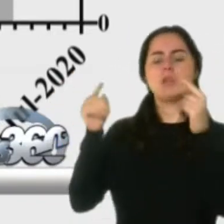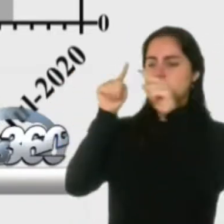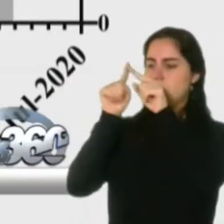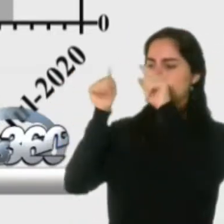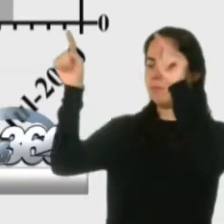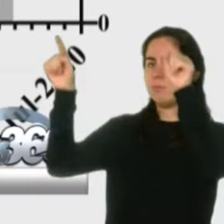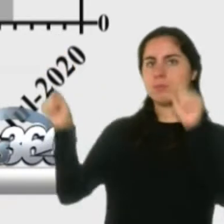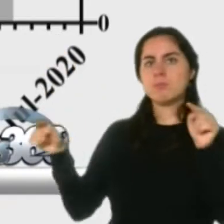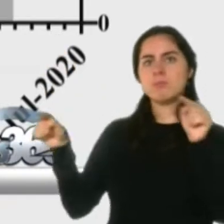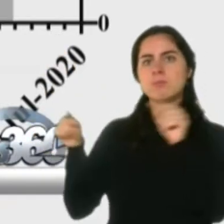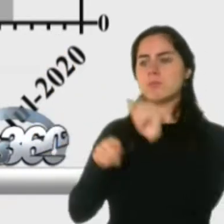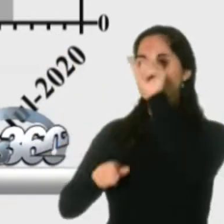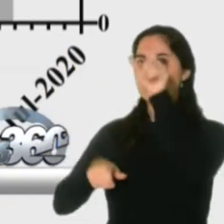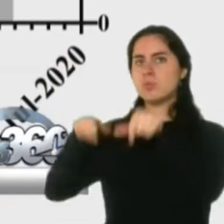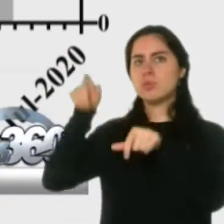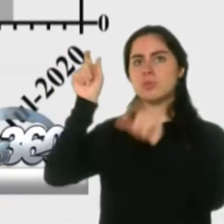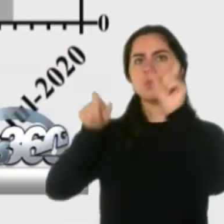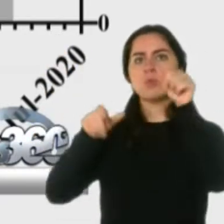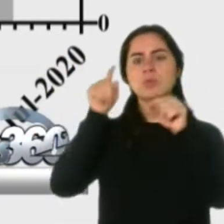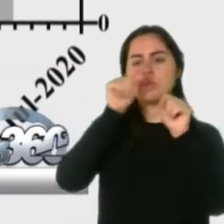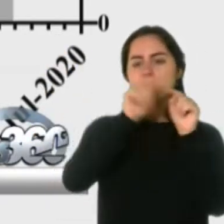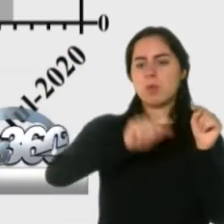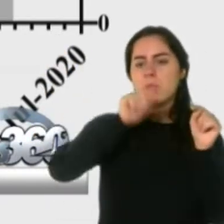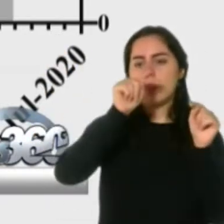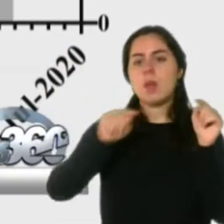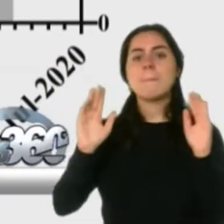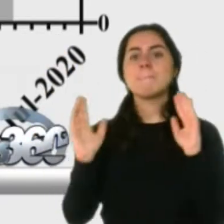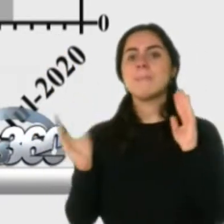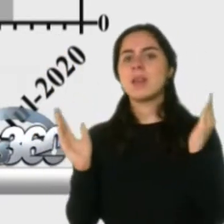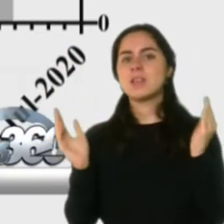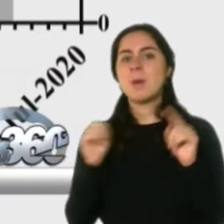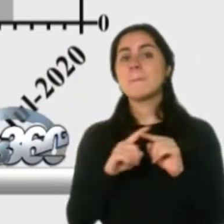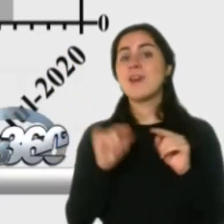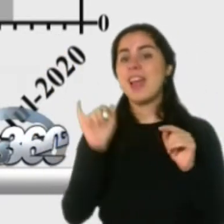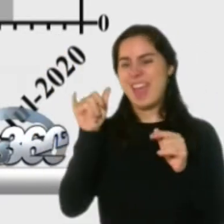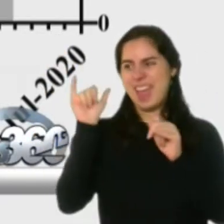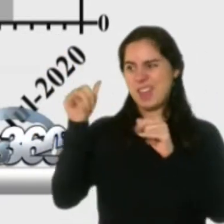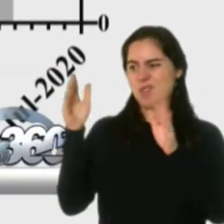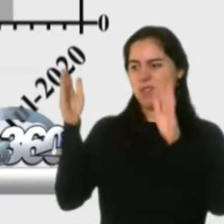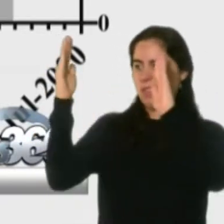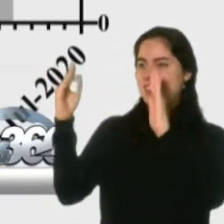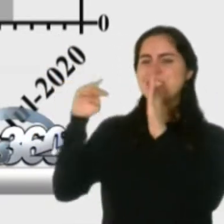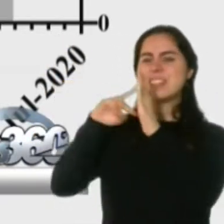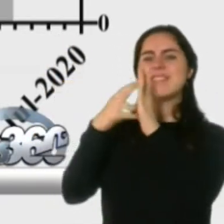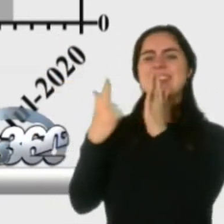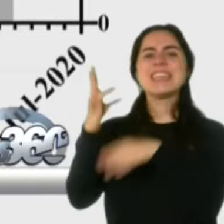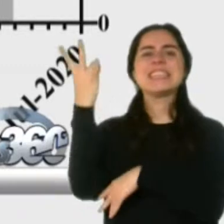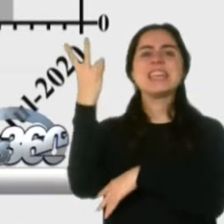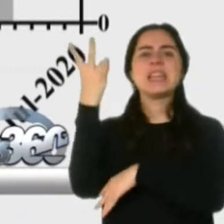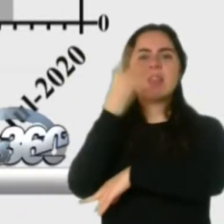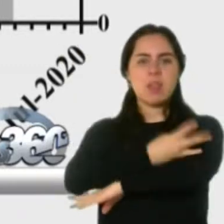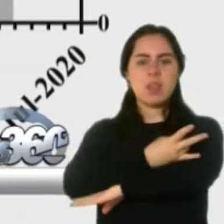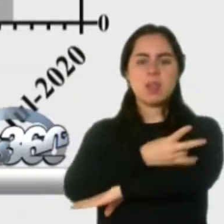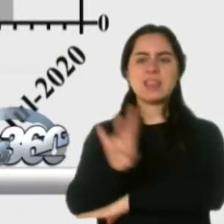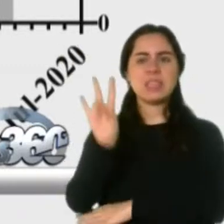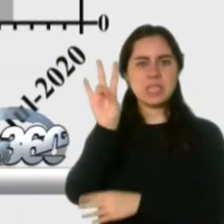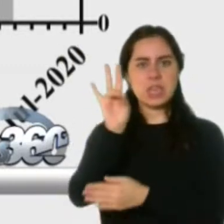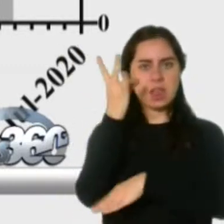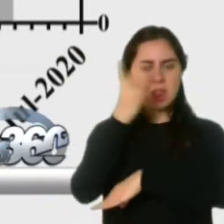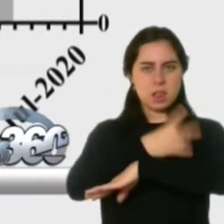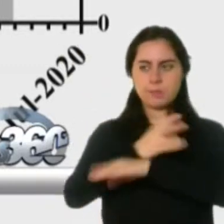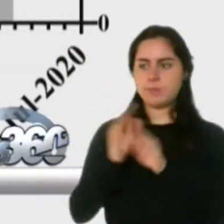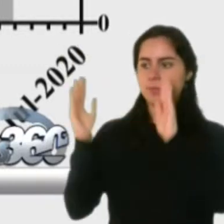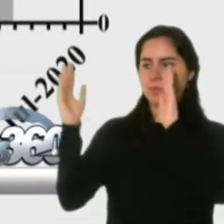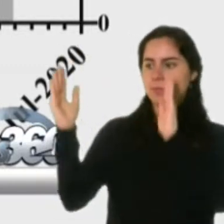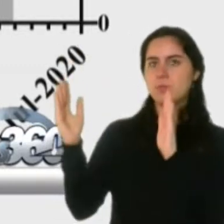presentó, pero ahora lo que tenemos es el promedio de 7 días. En la parte del eje